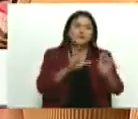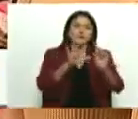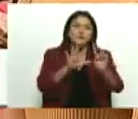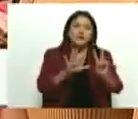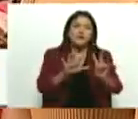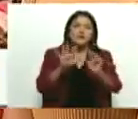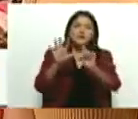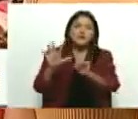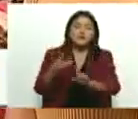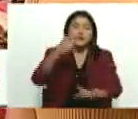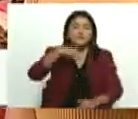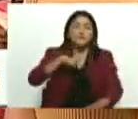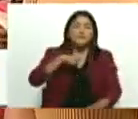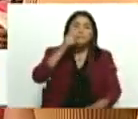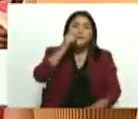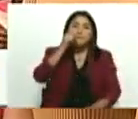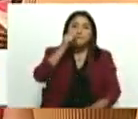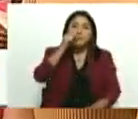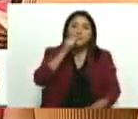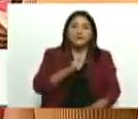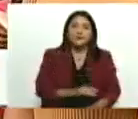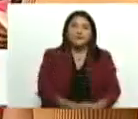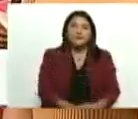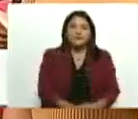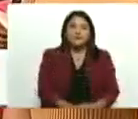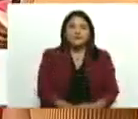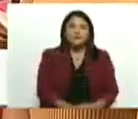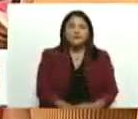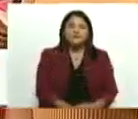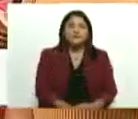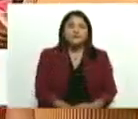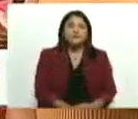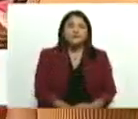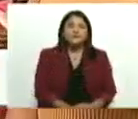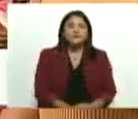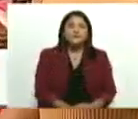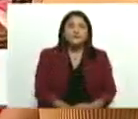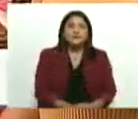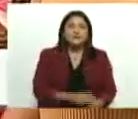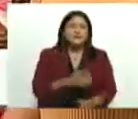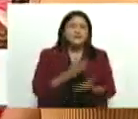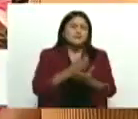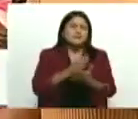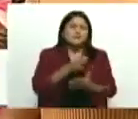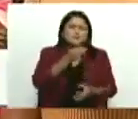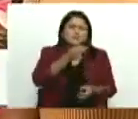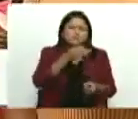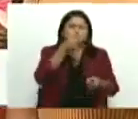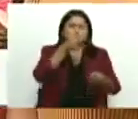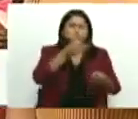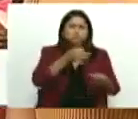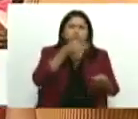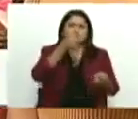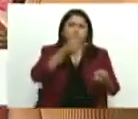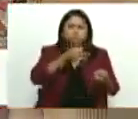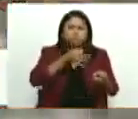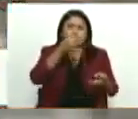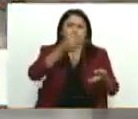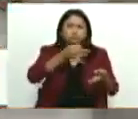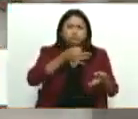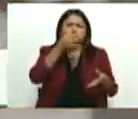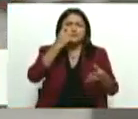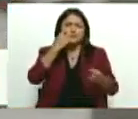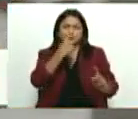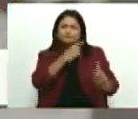Jorge Rodríguez, que además fue un hombre de un verbo acerado, fue un hombre que rápidamente